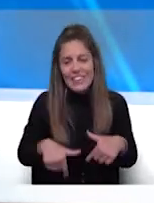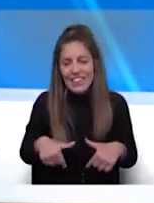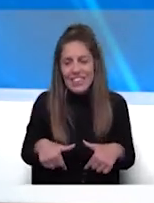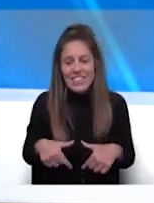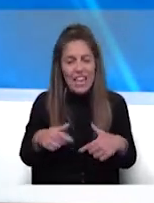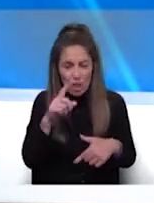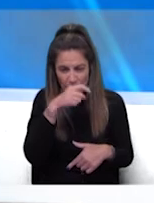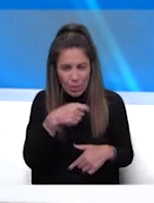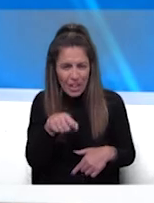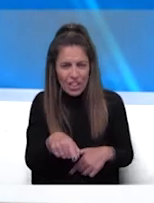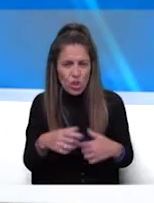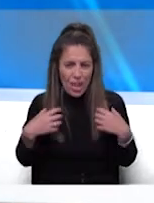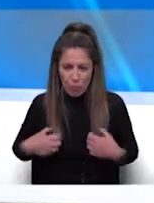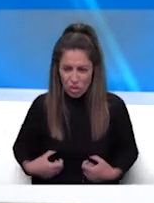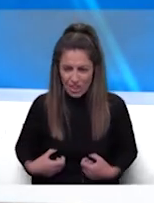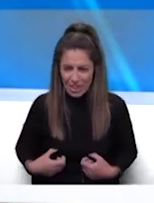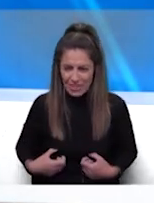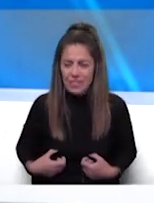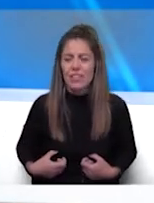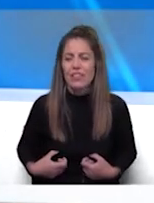el tema aquel de las mochilas.